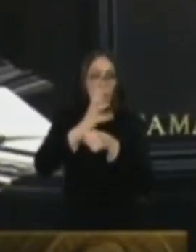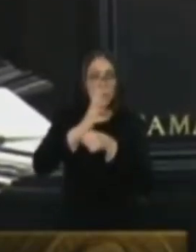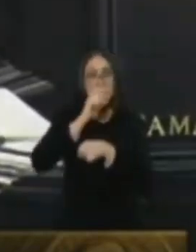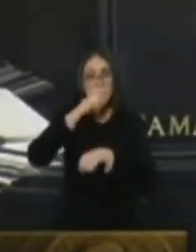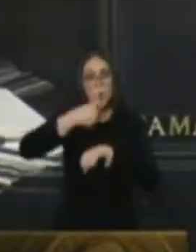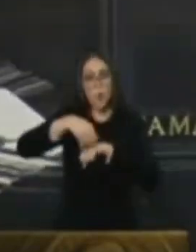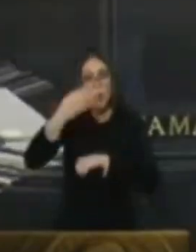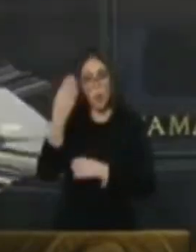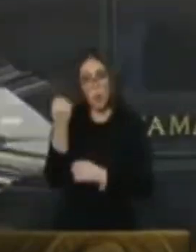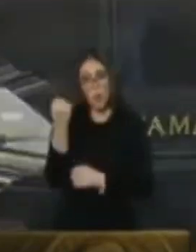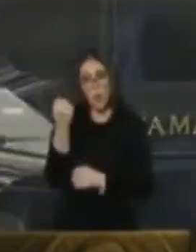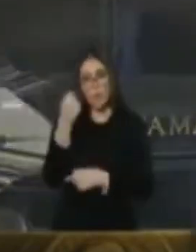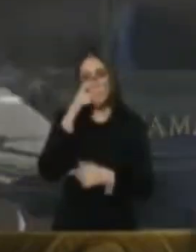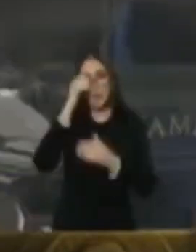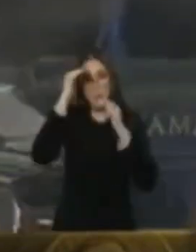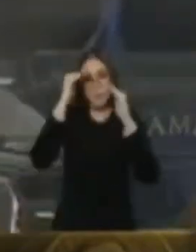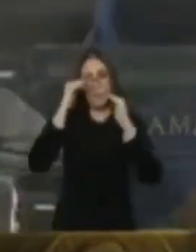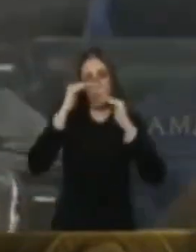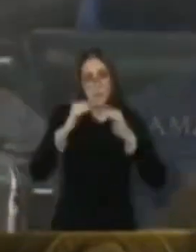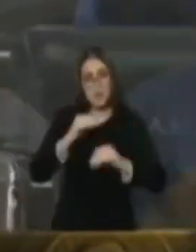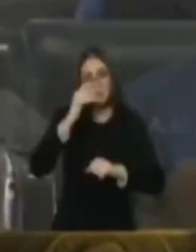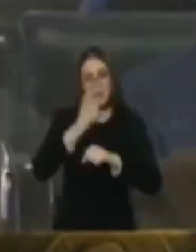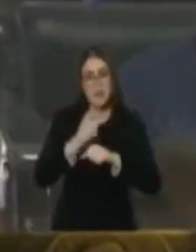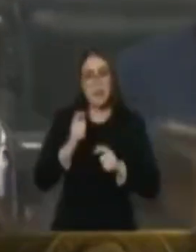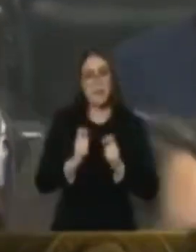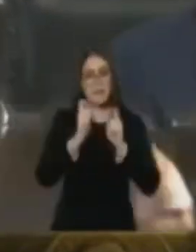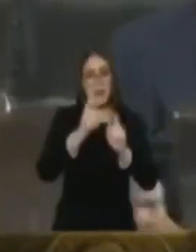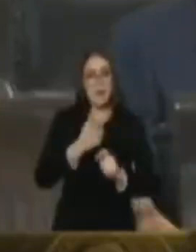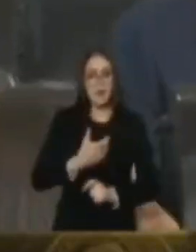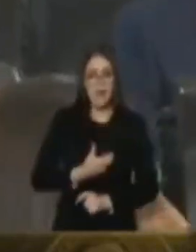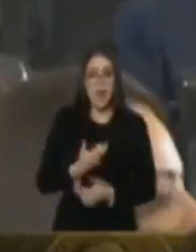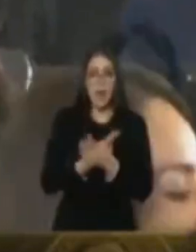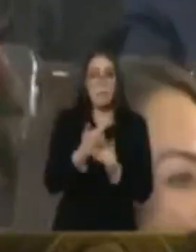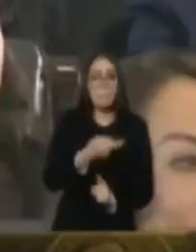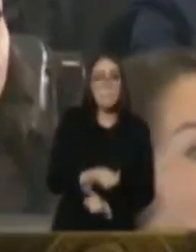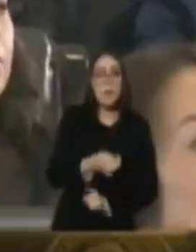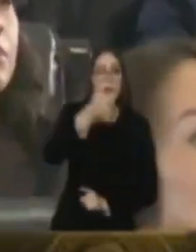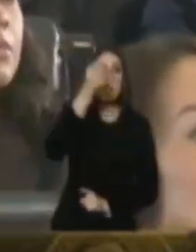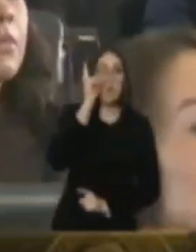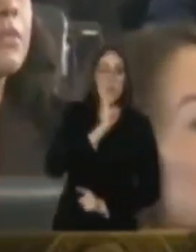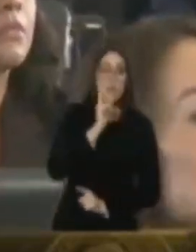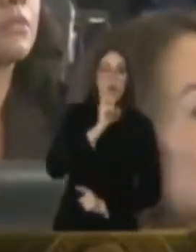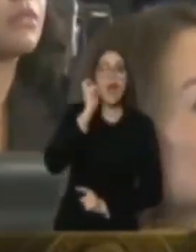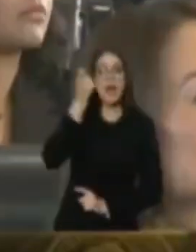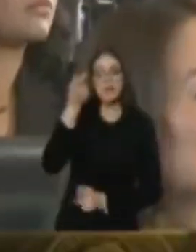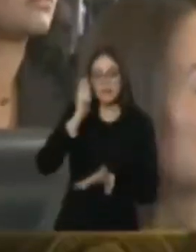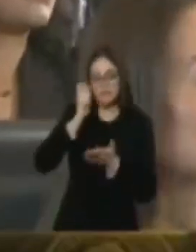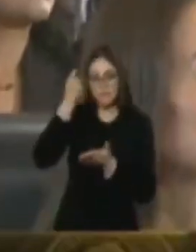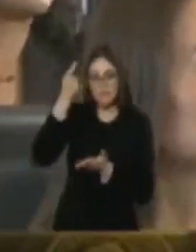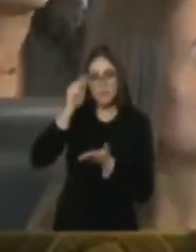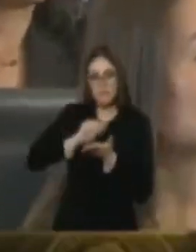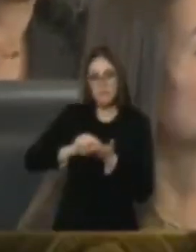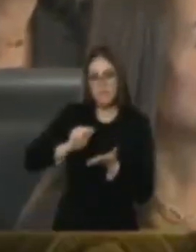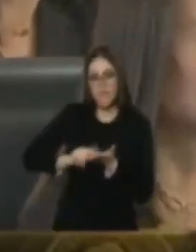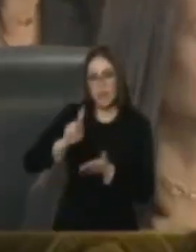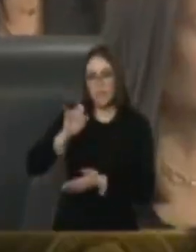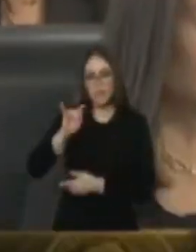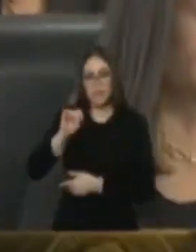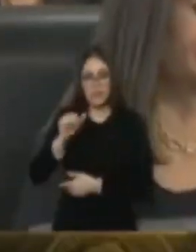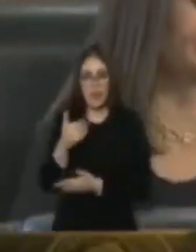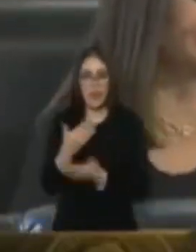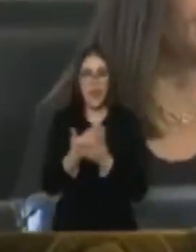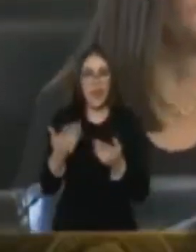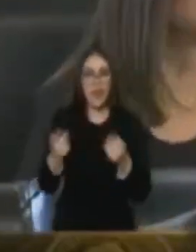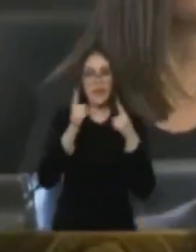medalla Belisario Domínguez y la primera mujer escritora y periodista. Tras celebrarse la boda entre la jacaranda